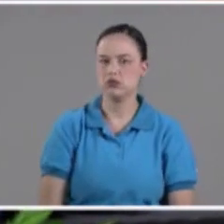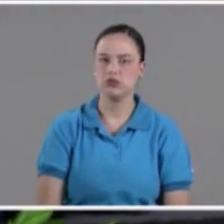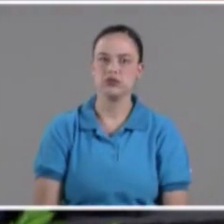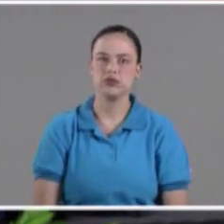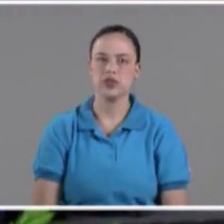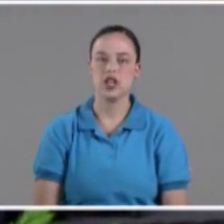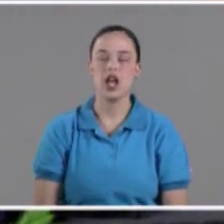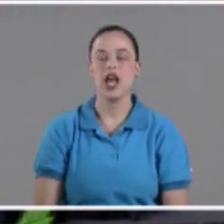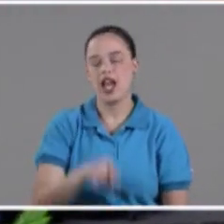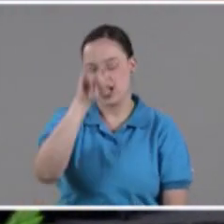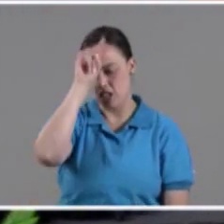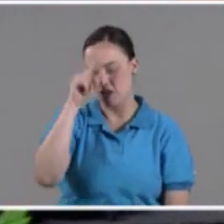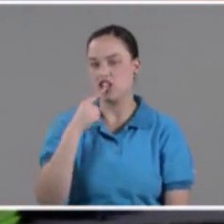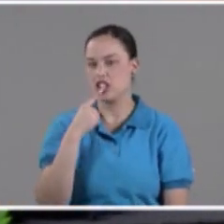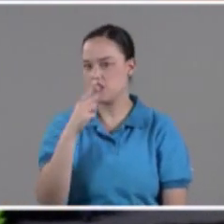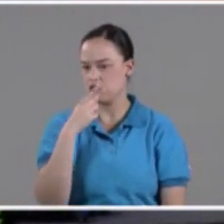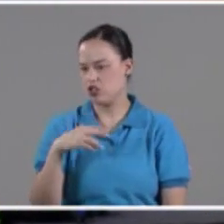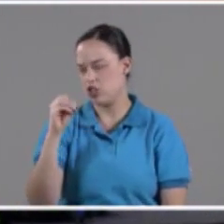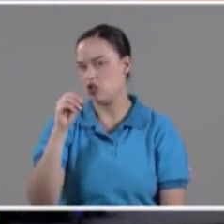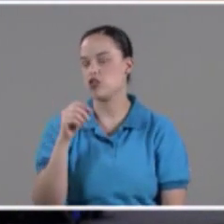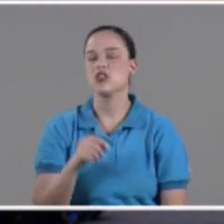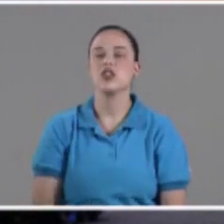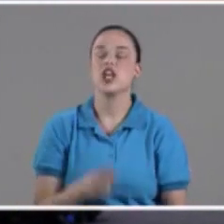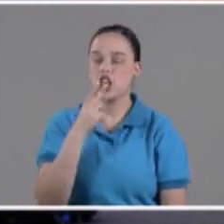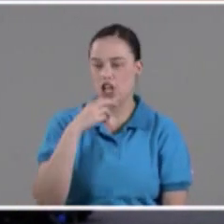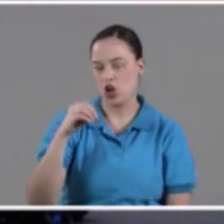mi hijo no hay que hacer eso